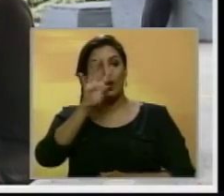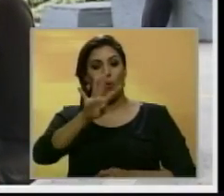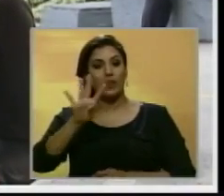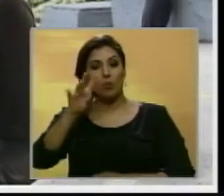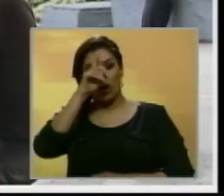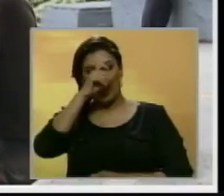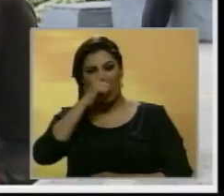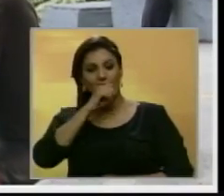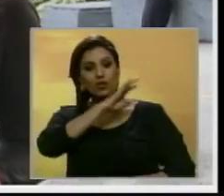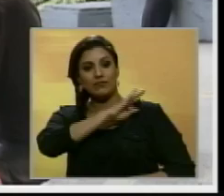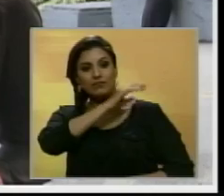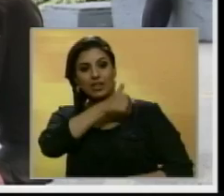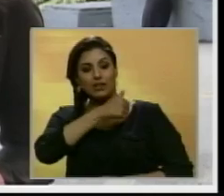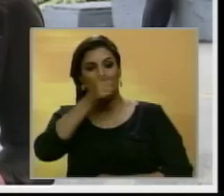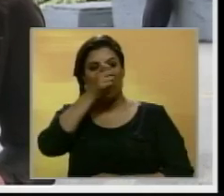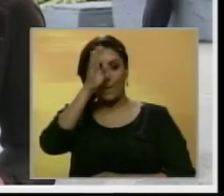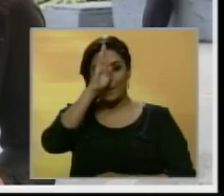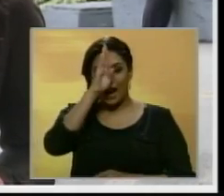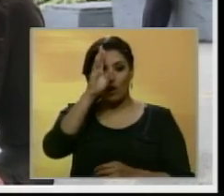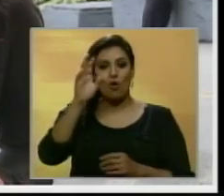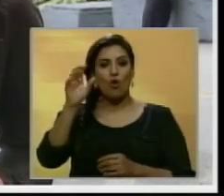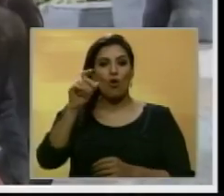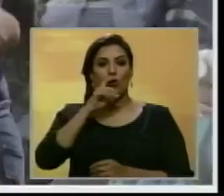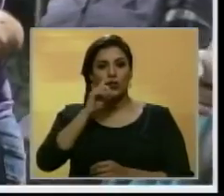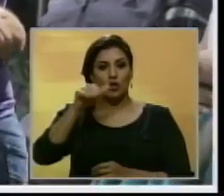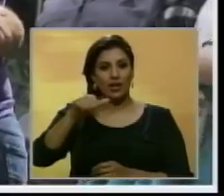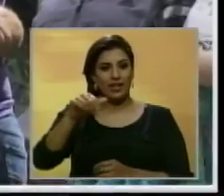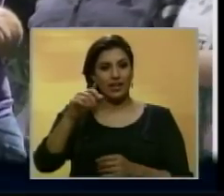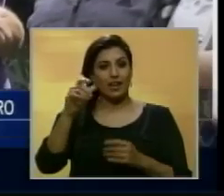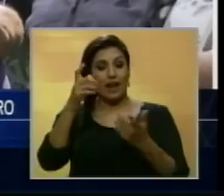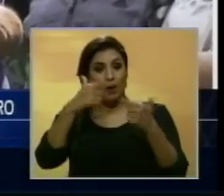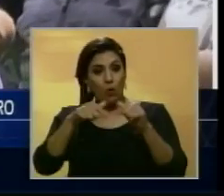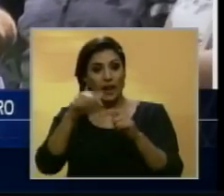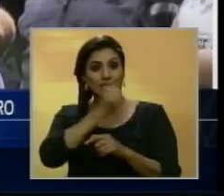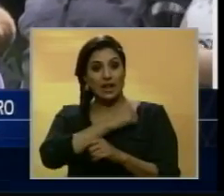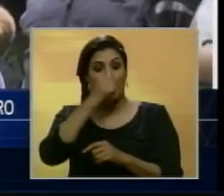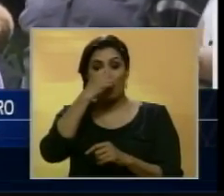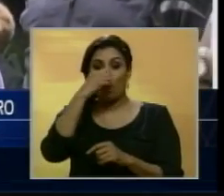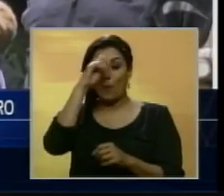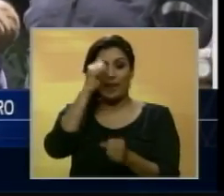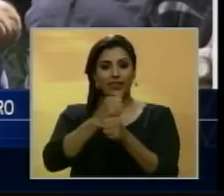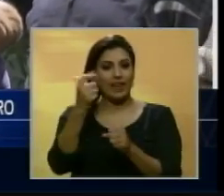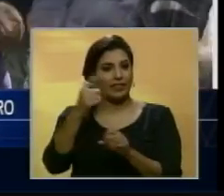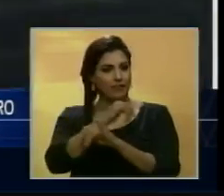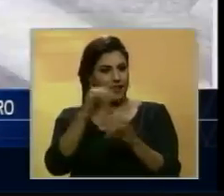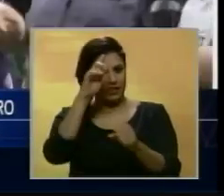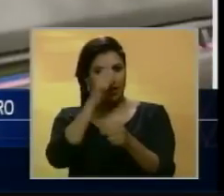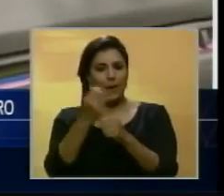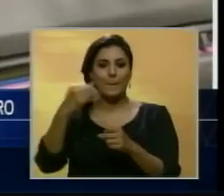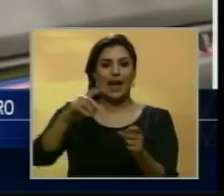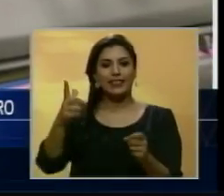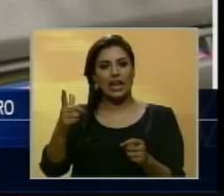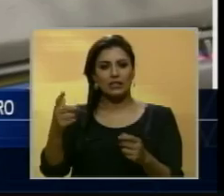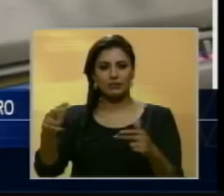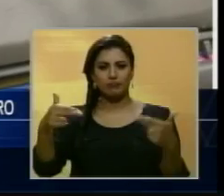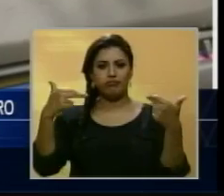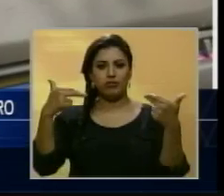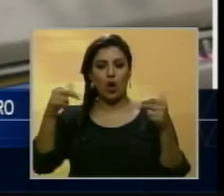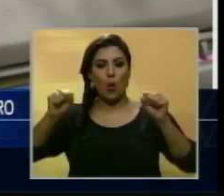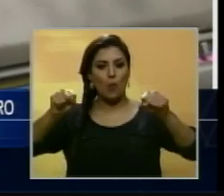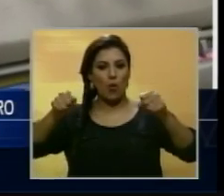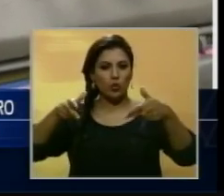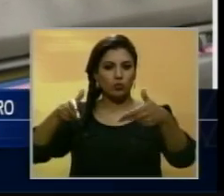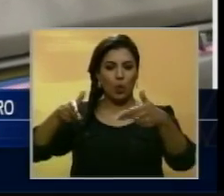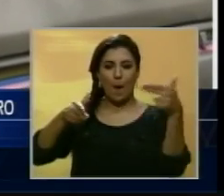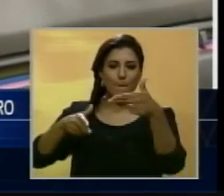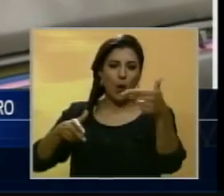del Tesoro ubicado en la avenida Francisco de Miranda, en Chacao. La víctima trabajaba como taxista luego de su jornada laboral. Fue interceptada por motorizados